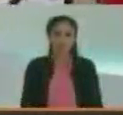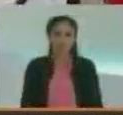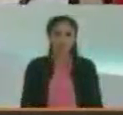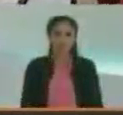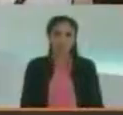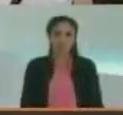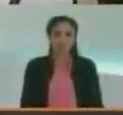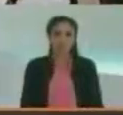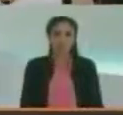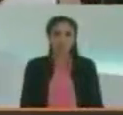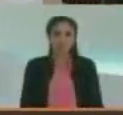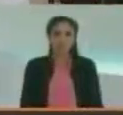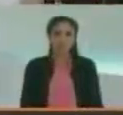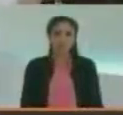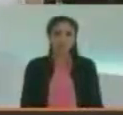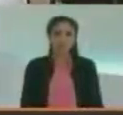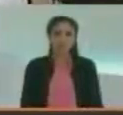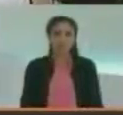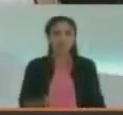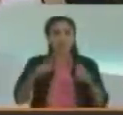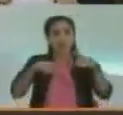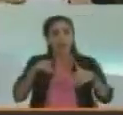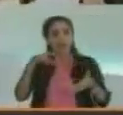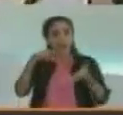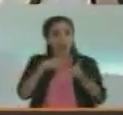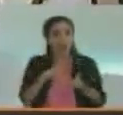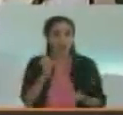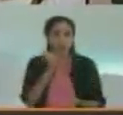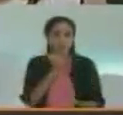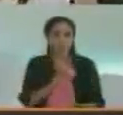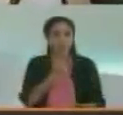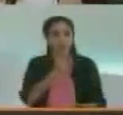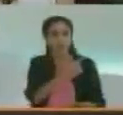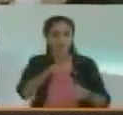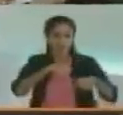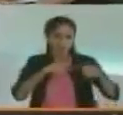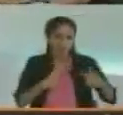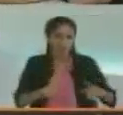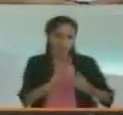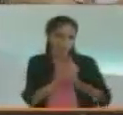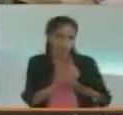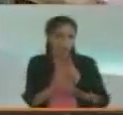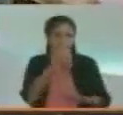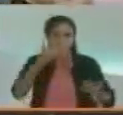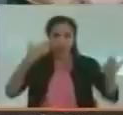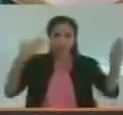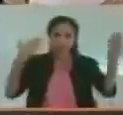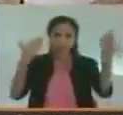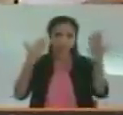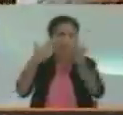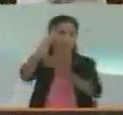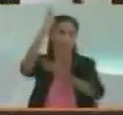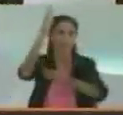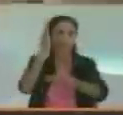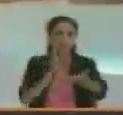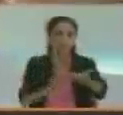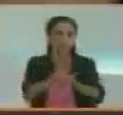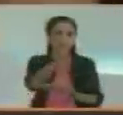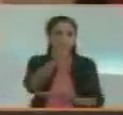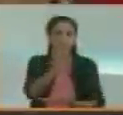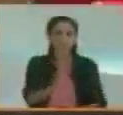Valencia, Carabobo, te lo digo desde mi corazón, hasta la victoria siempre.